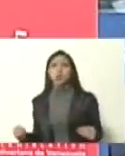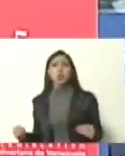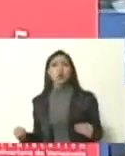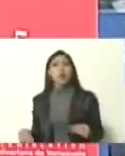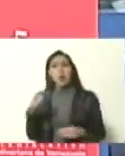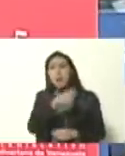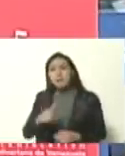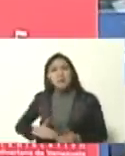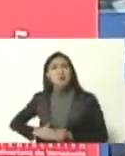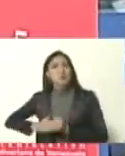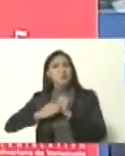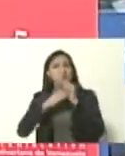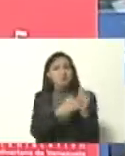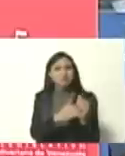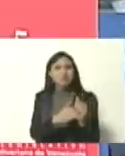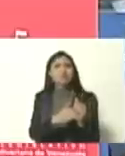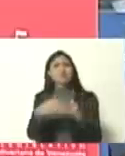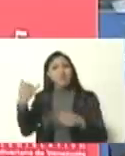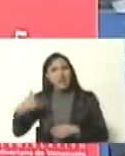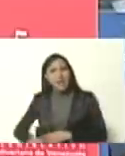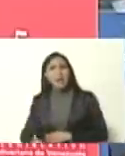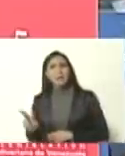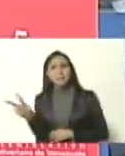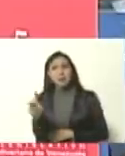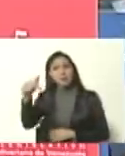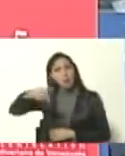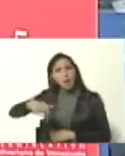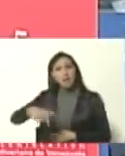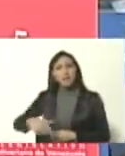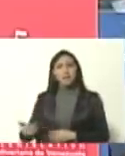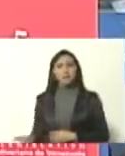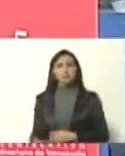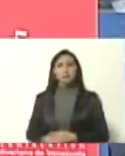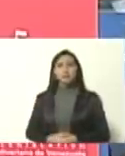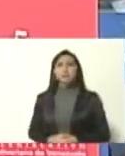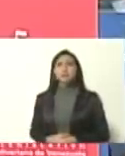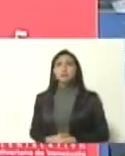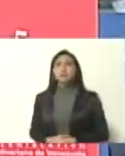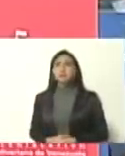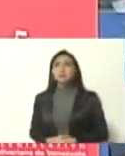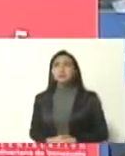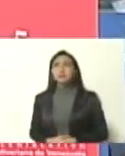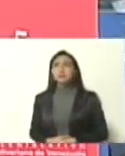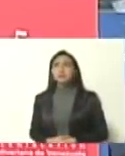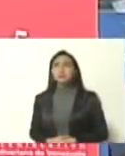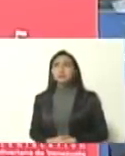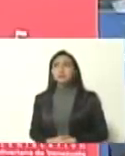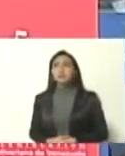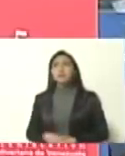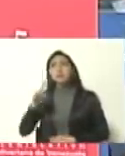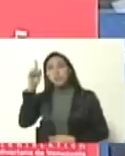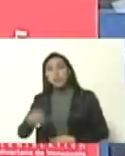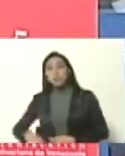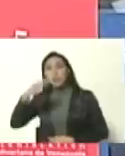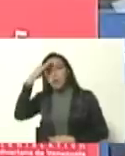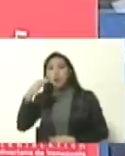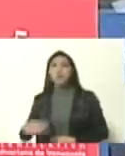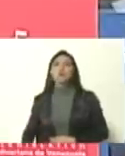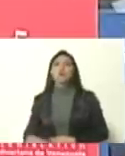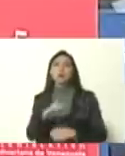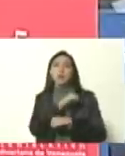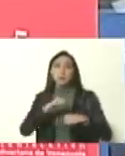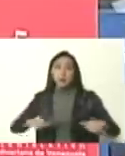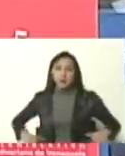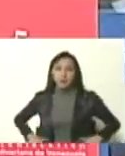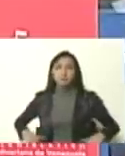defensivo con que cuenta la República Bolivariana de Venezuela y la Fuerza Armada Nacional